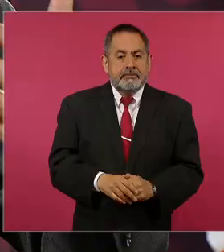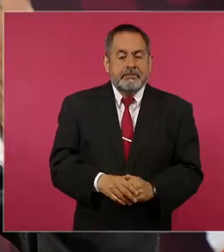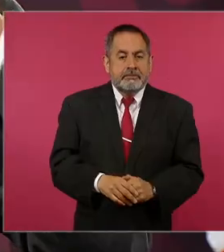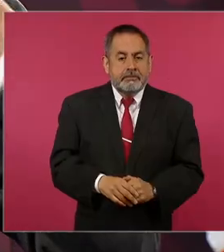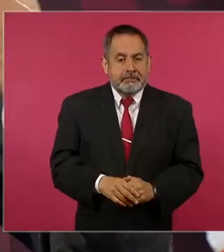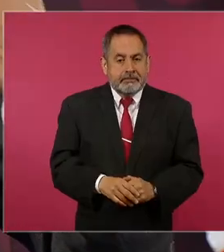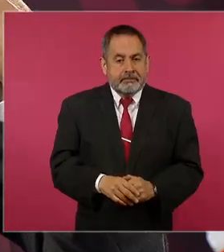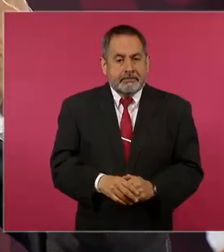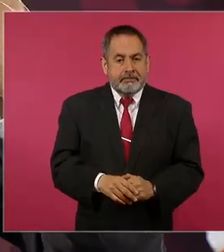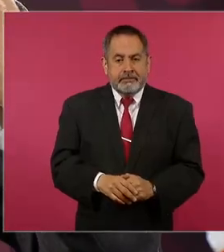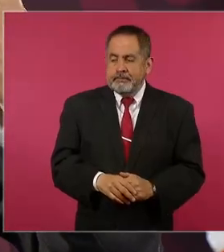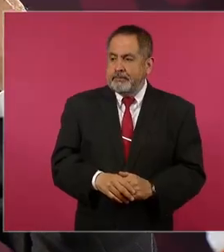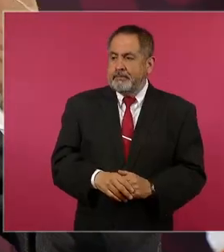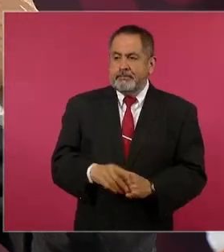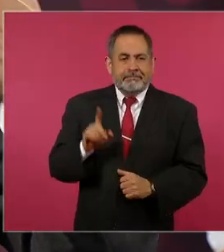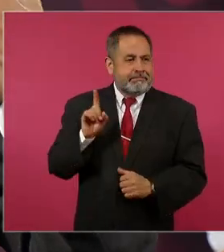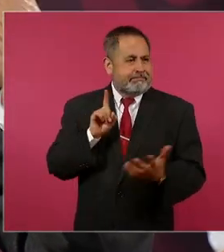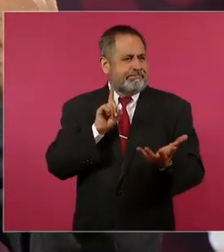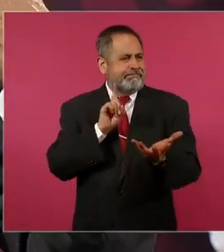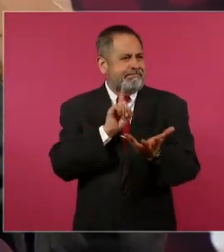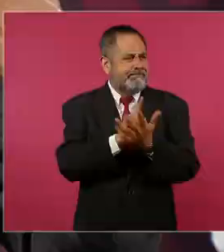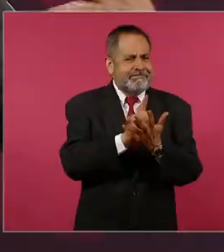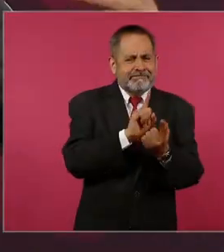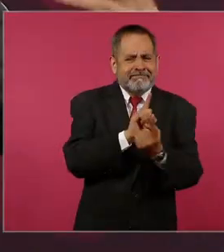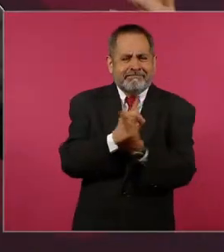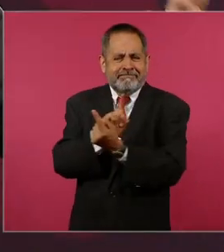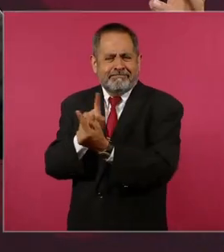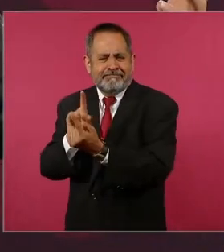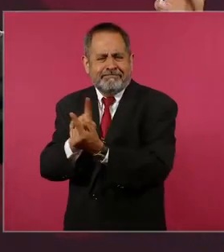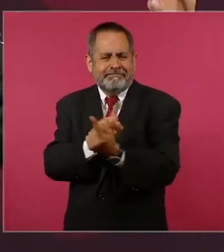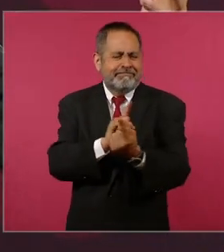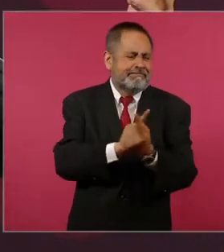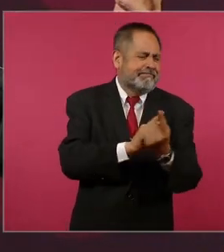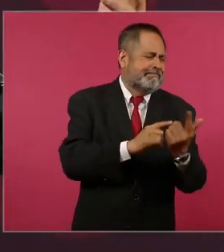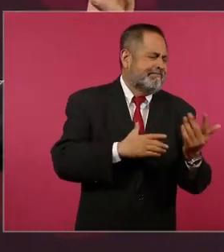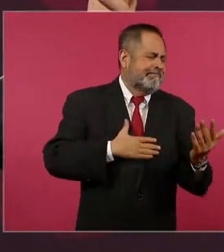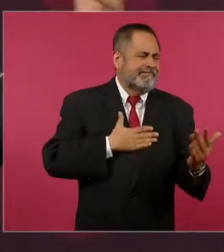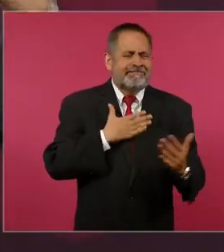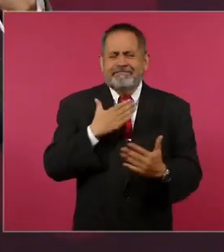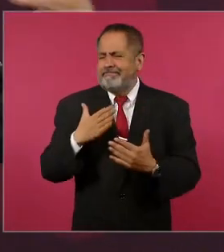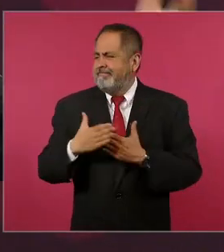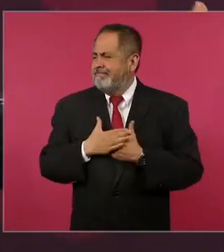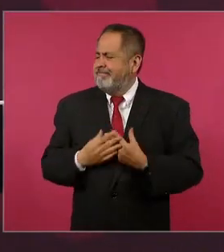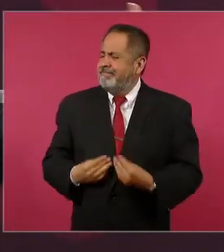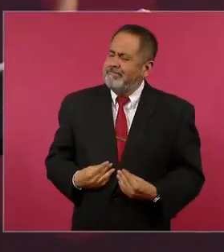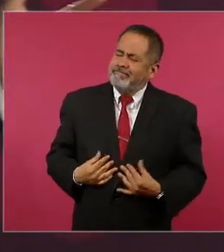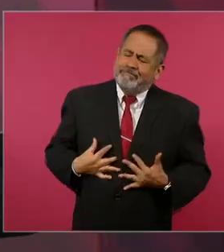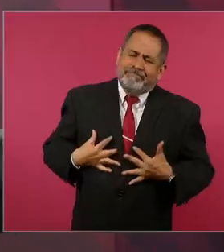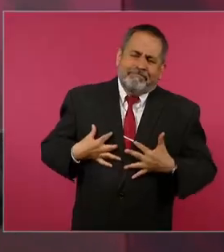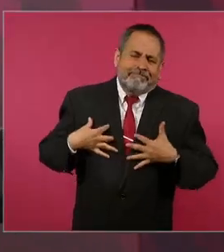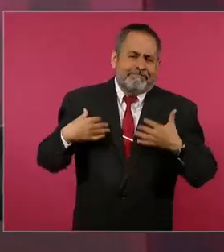llené de alegría cuando fui a votar, y